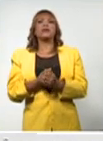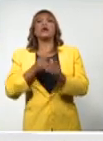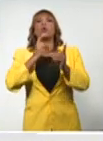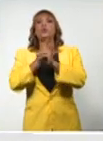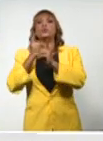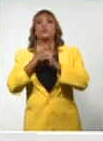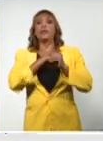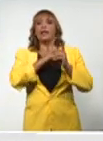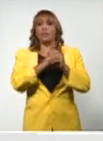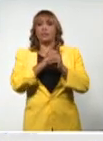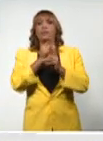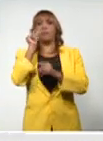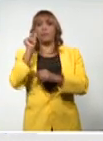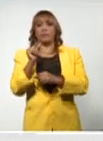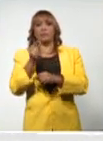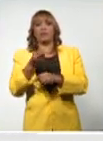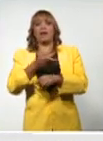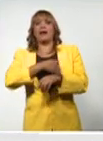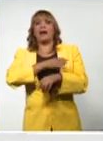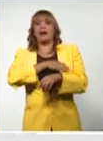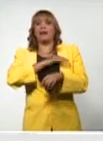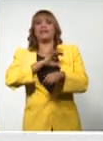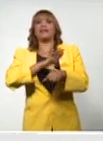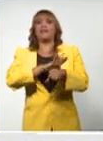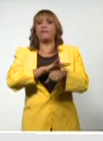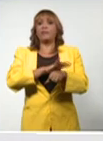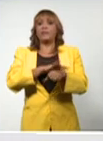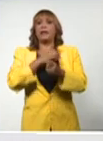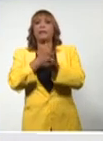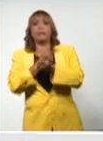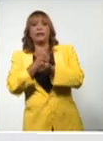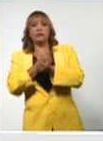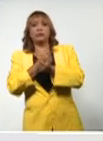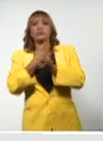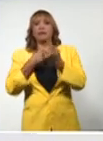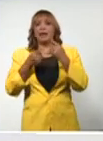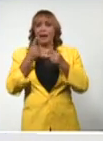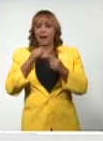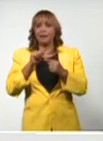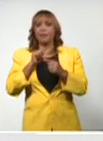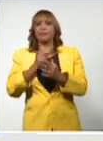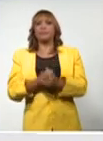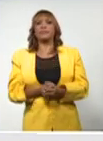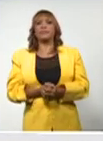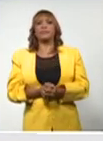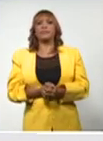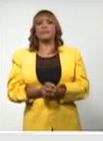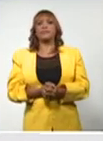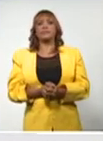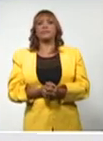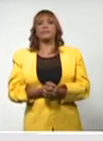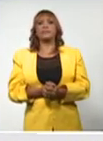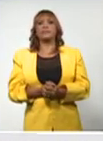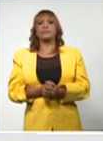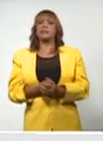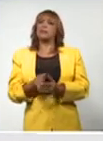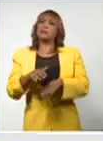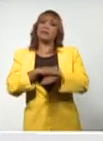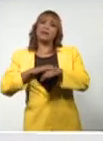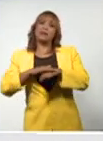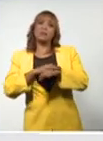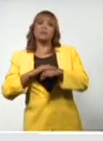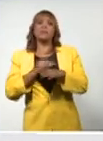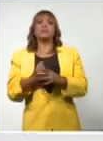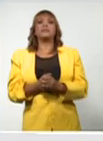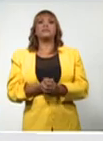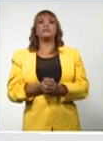alguna persona que tiene un riesgo o tiene un diagnóstico de COVID-19. Me disculpan, Héctor. No, nada, doctor.